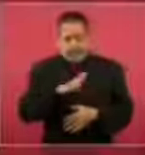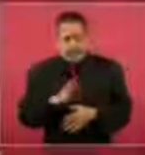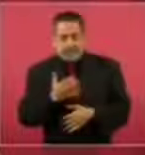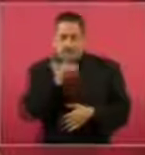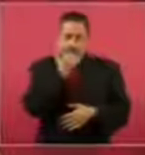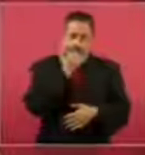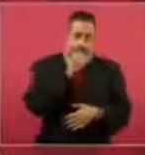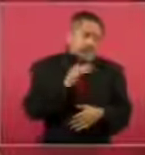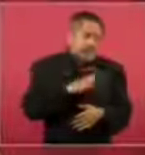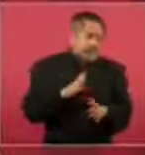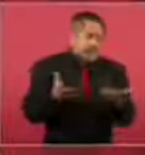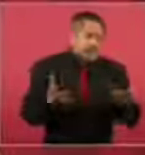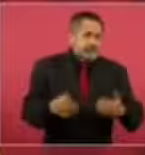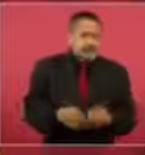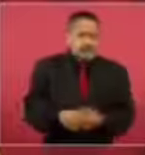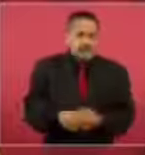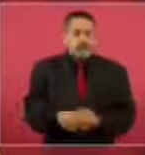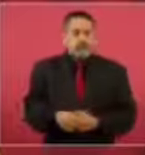las mesas.